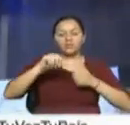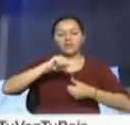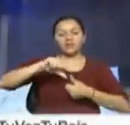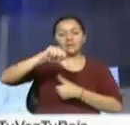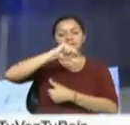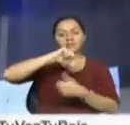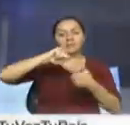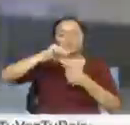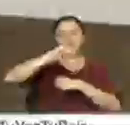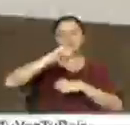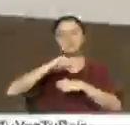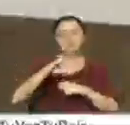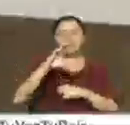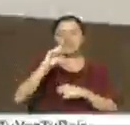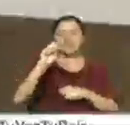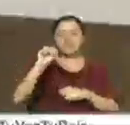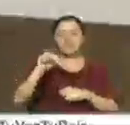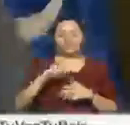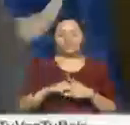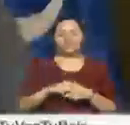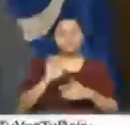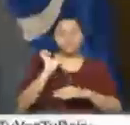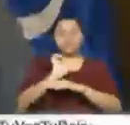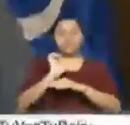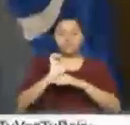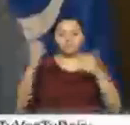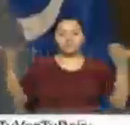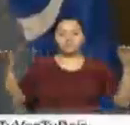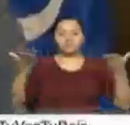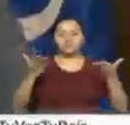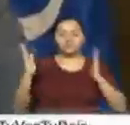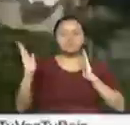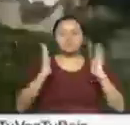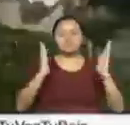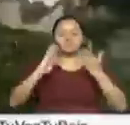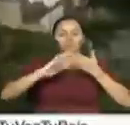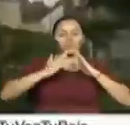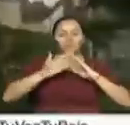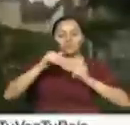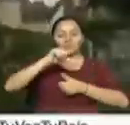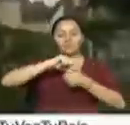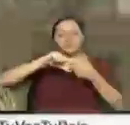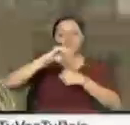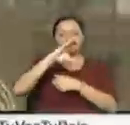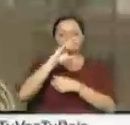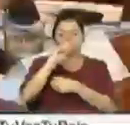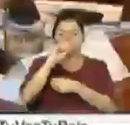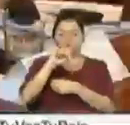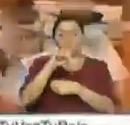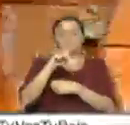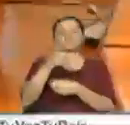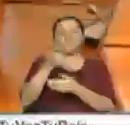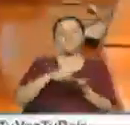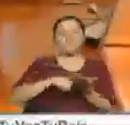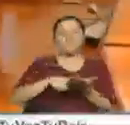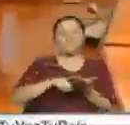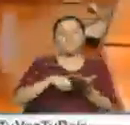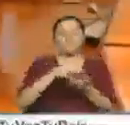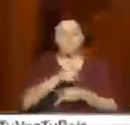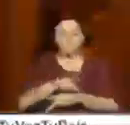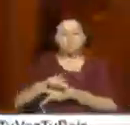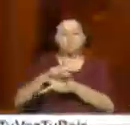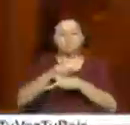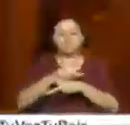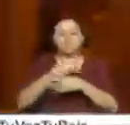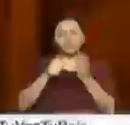Naciones. Ecuador recibió la presidencia pro tempore de la Comunidad Andina de Naciones CAN durante la reunión del Consejo Andino